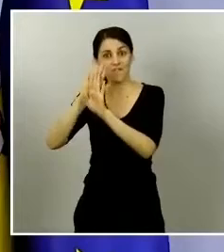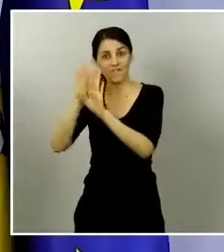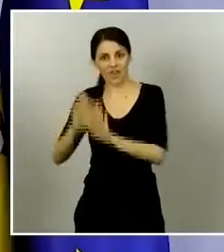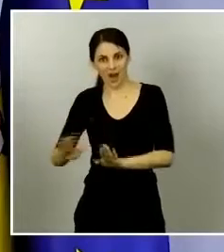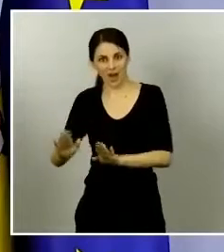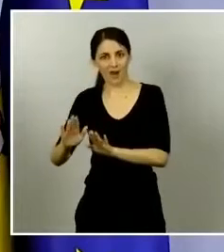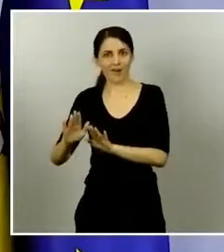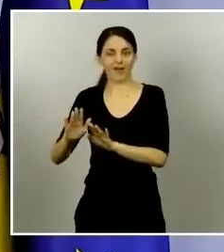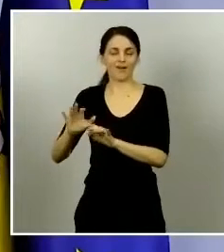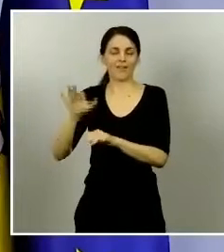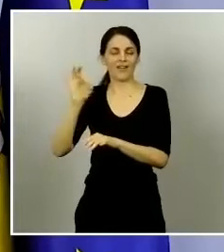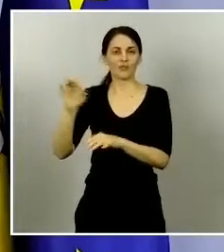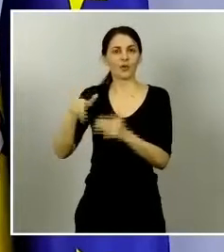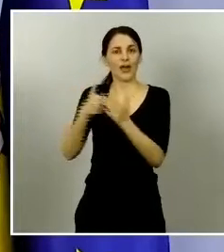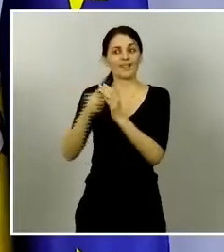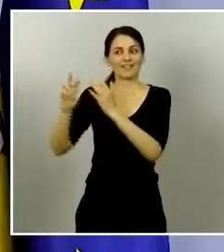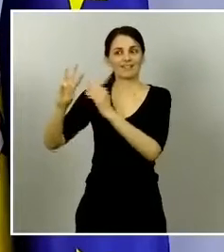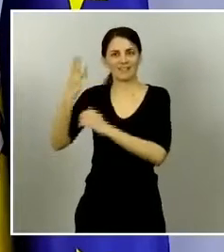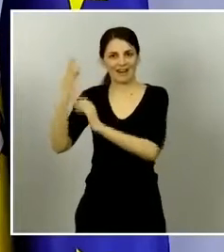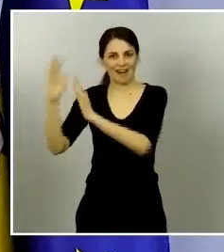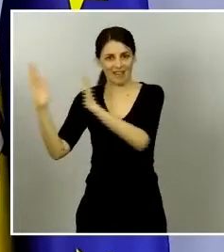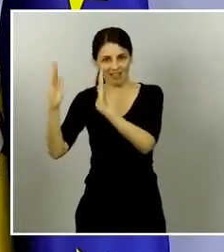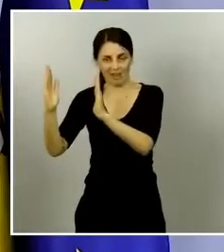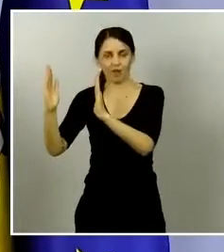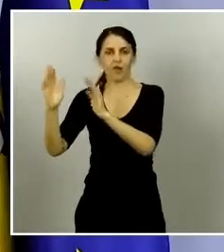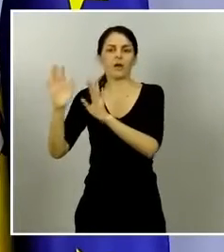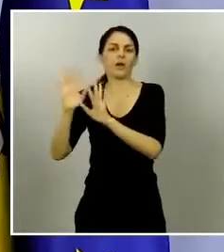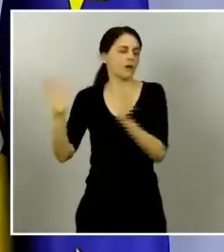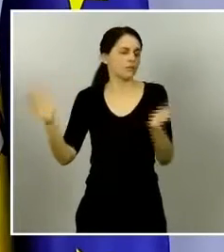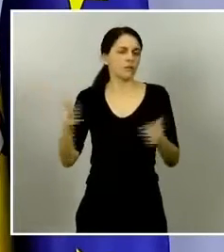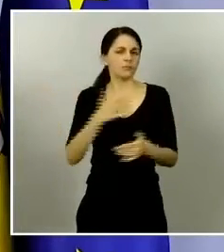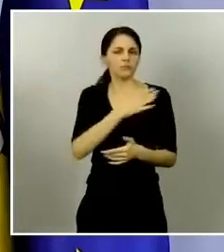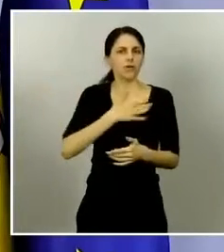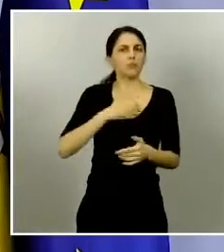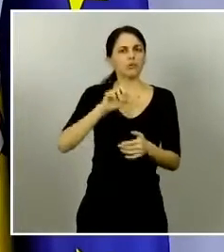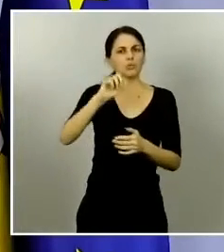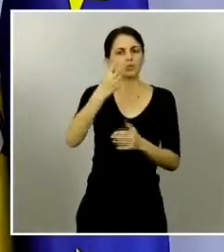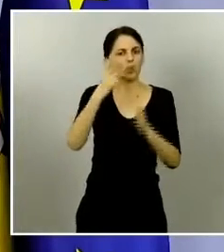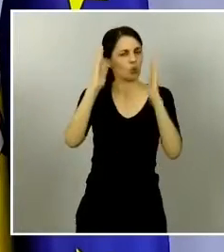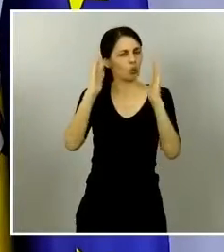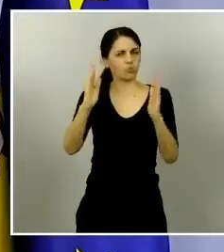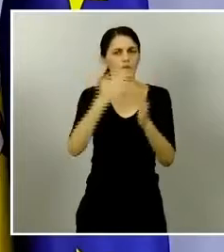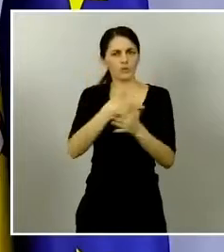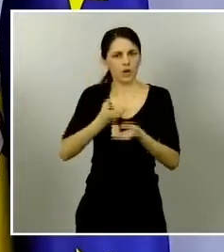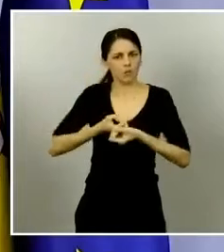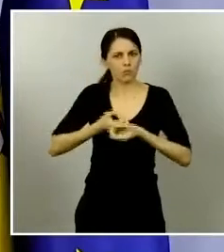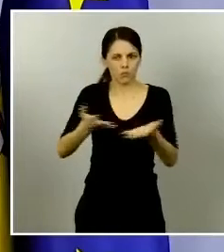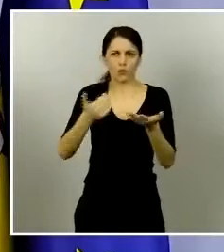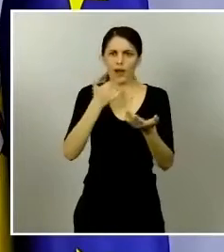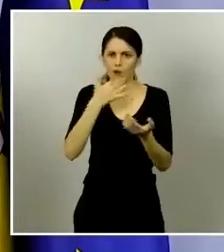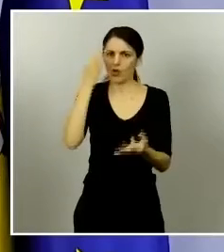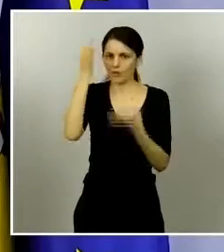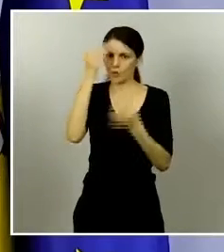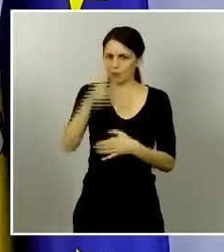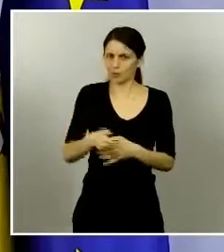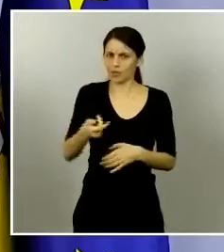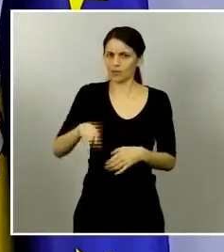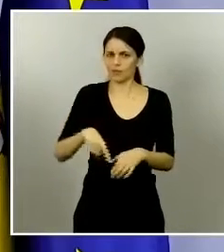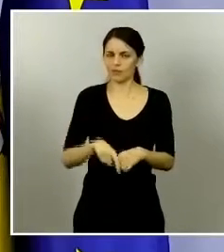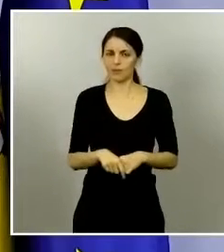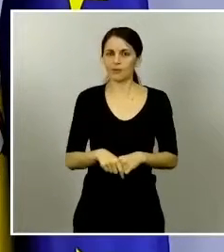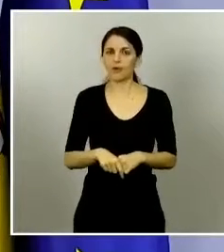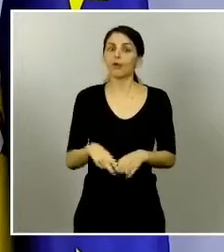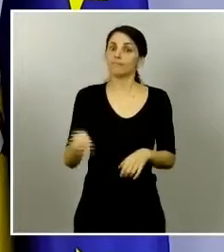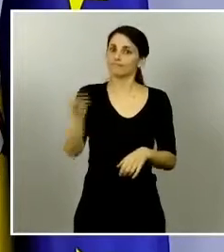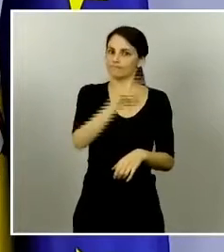estarán disponibles hasta que no acabemos las tres oleadas de que se compone este estudio, pero será un dato sin duda, el conocimiento de los resultados preliminares